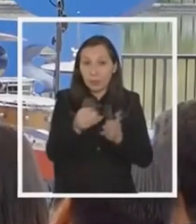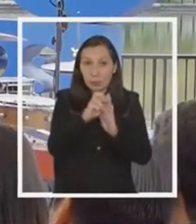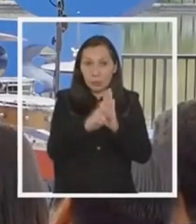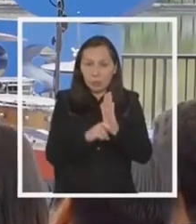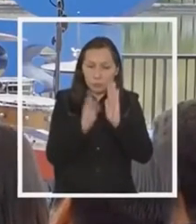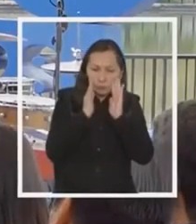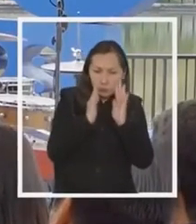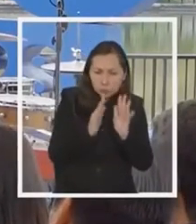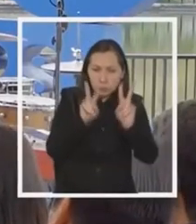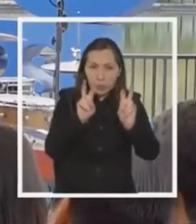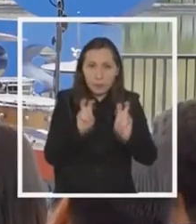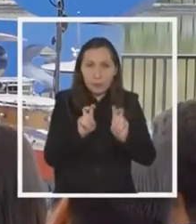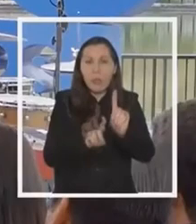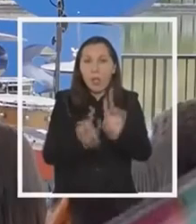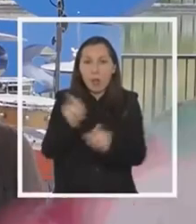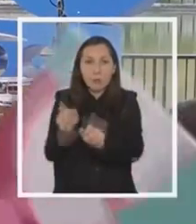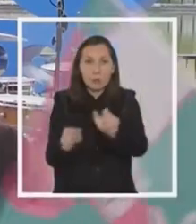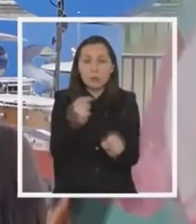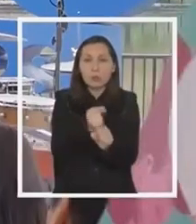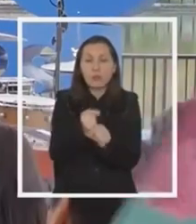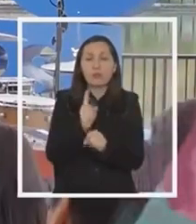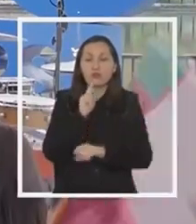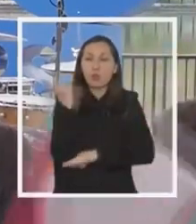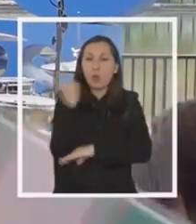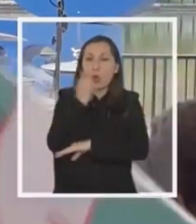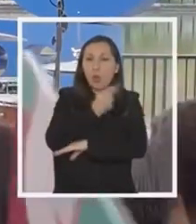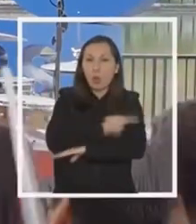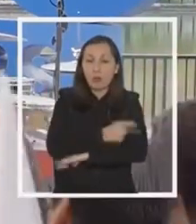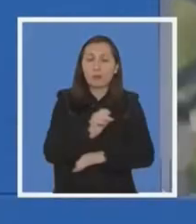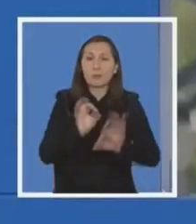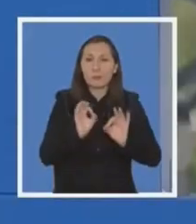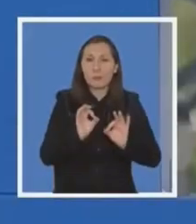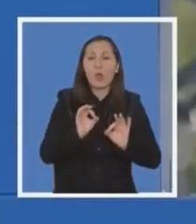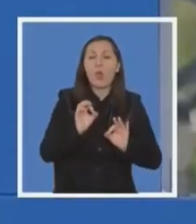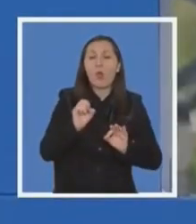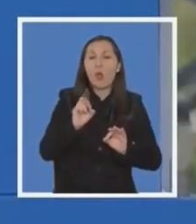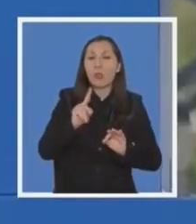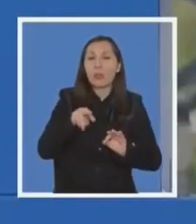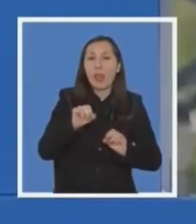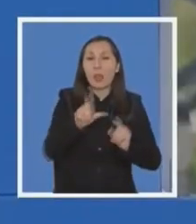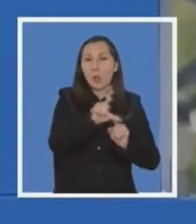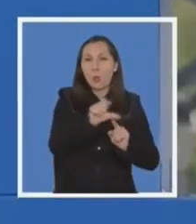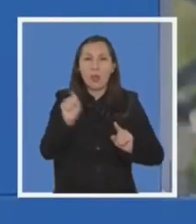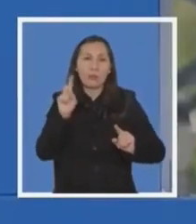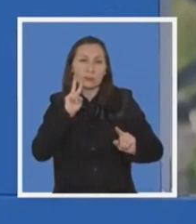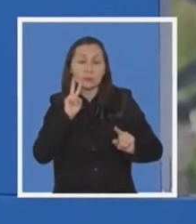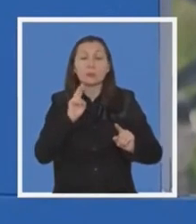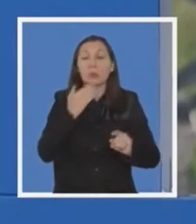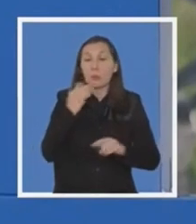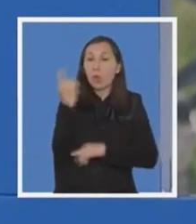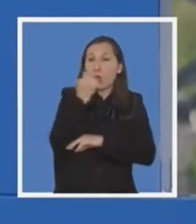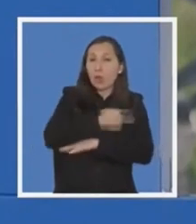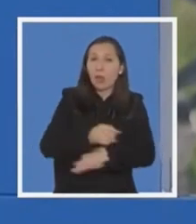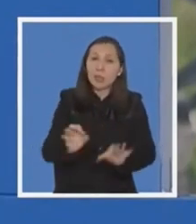aborda los aspectos de aquellos trabajadores que tienen jornada ordinaria de trabajo así como también los que tienen